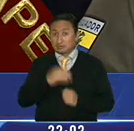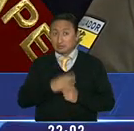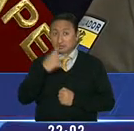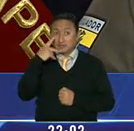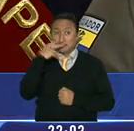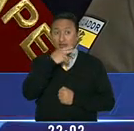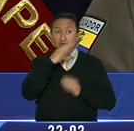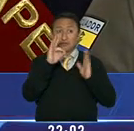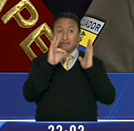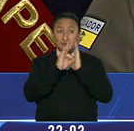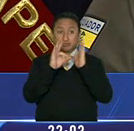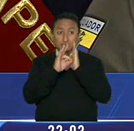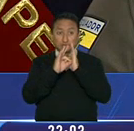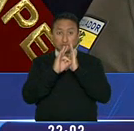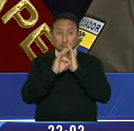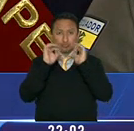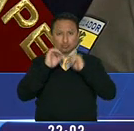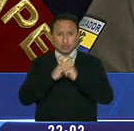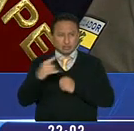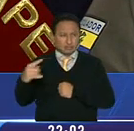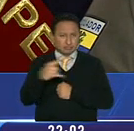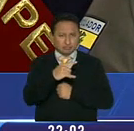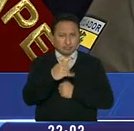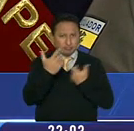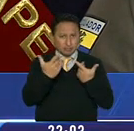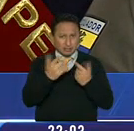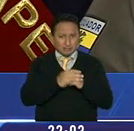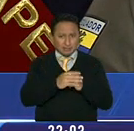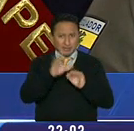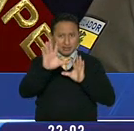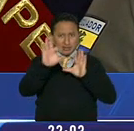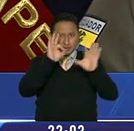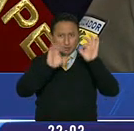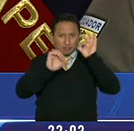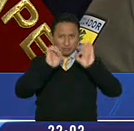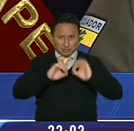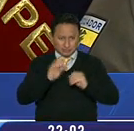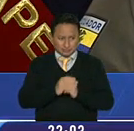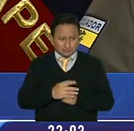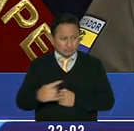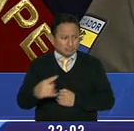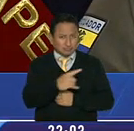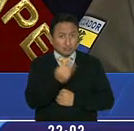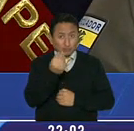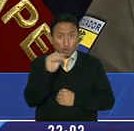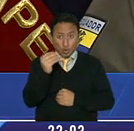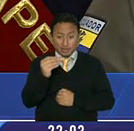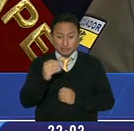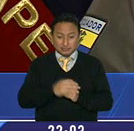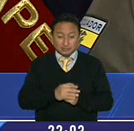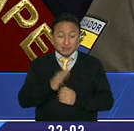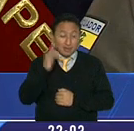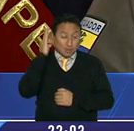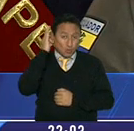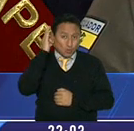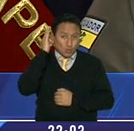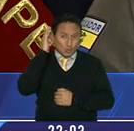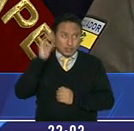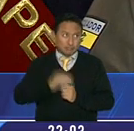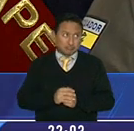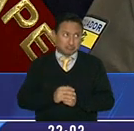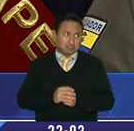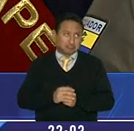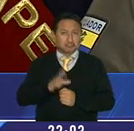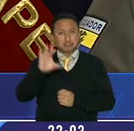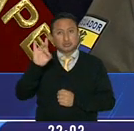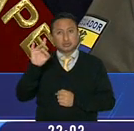captar selectivamente y de forma direccionada a adolescentes de sexo femenino que oscilaban entre edades de 8 a 12 años